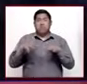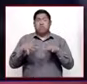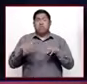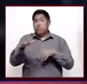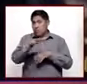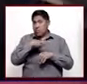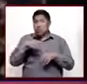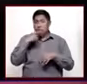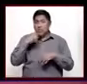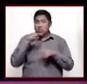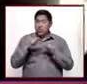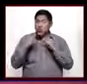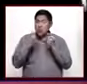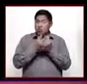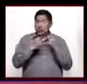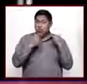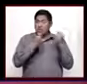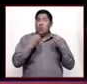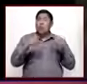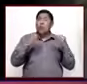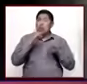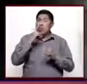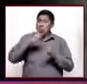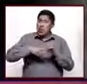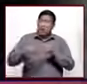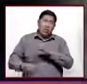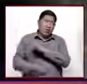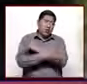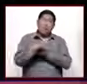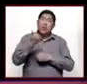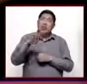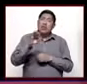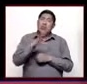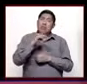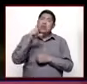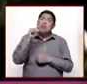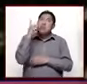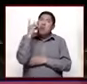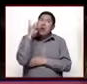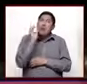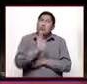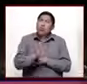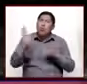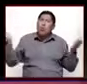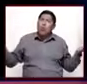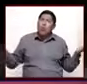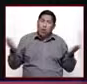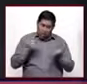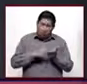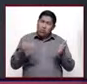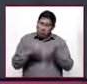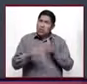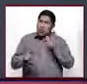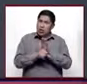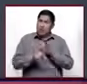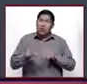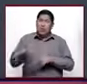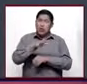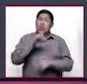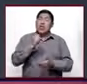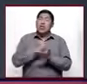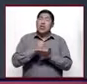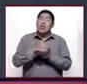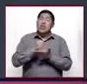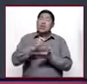expulsión de dos sindicatos que venden diésel a 19 y 20 bolivianos el litro. Esto ocurre en Santa Rosa